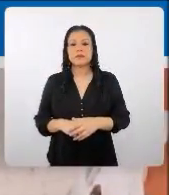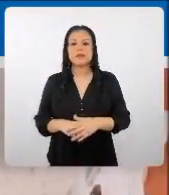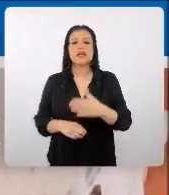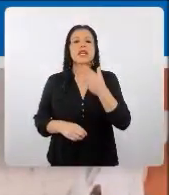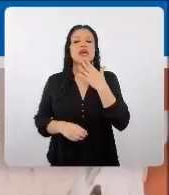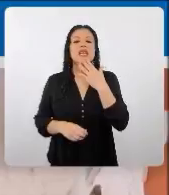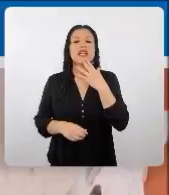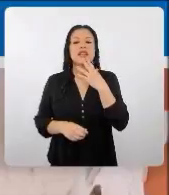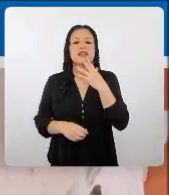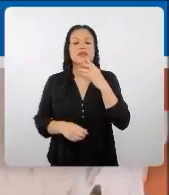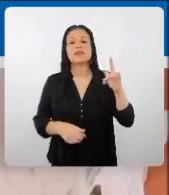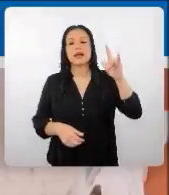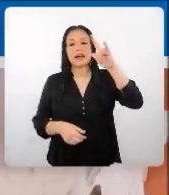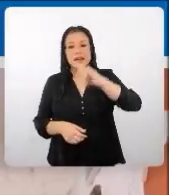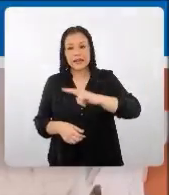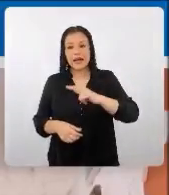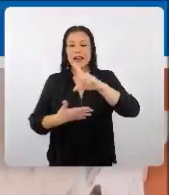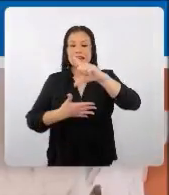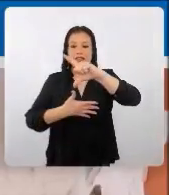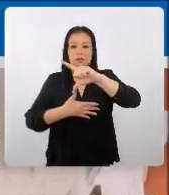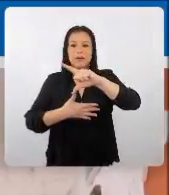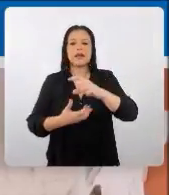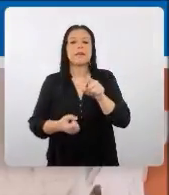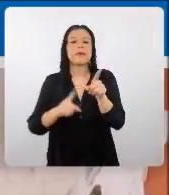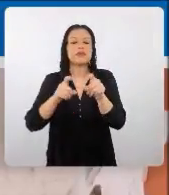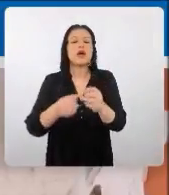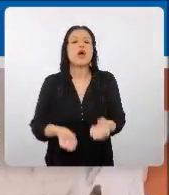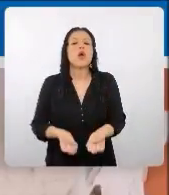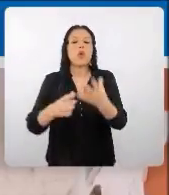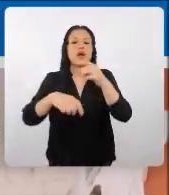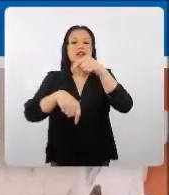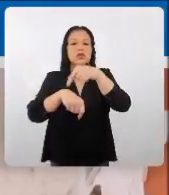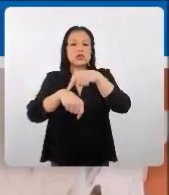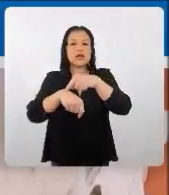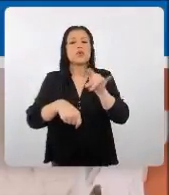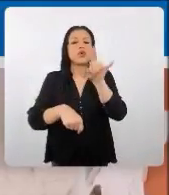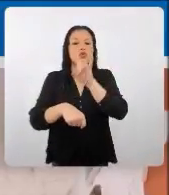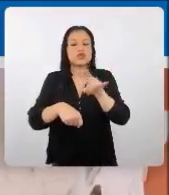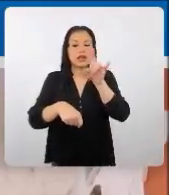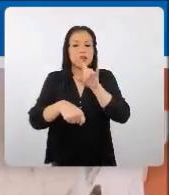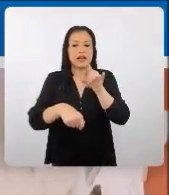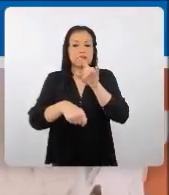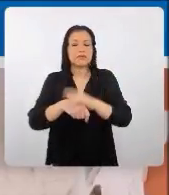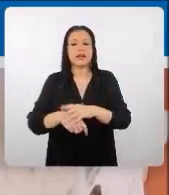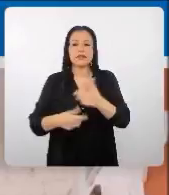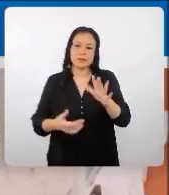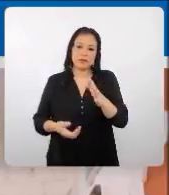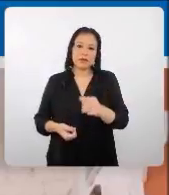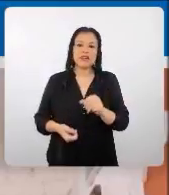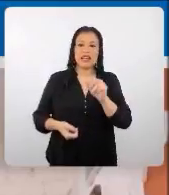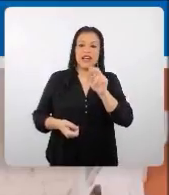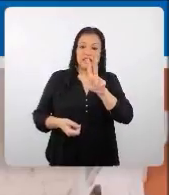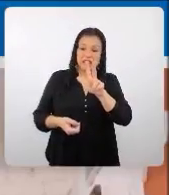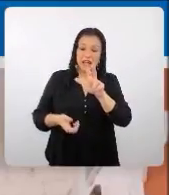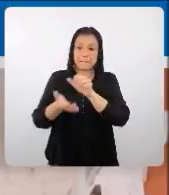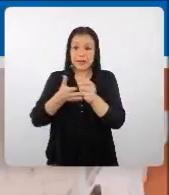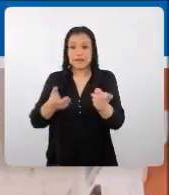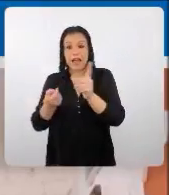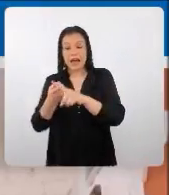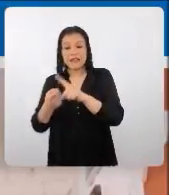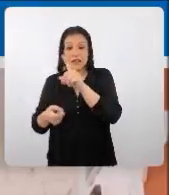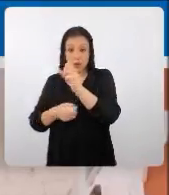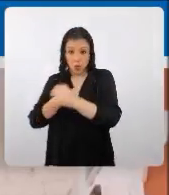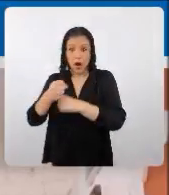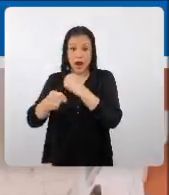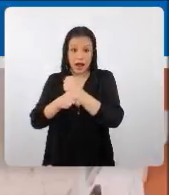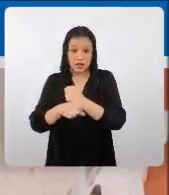vendrían a Latinoamérica o Caribe, ¿qué tiempo tomarían para hacer ese viaje? Entre 3 meses, 6 meses o un año, es decir, dentro